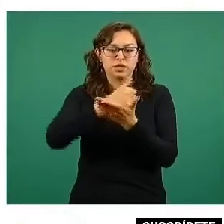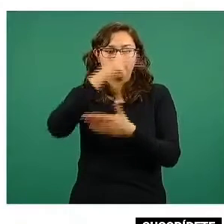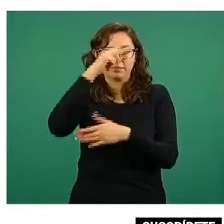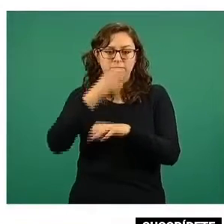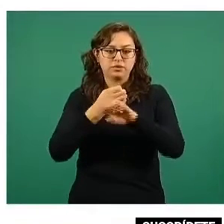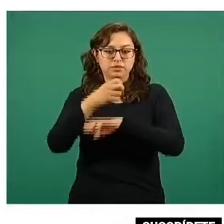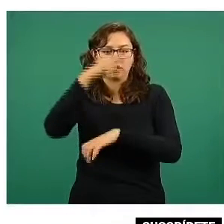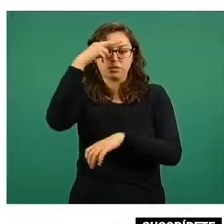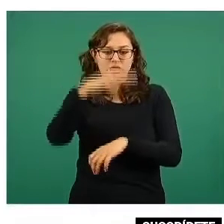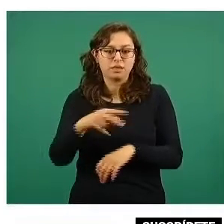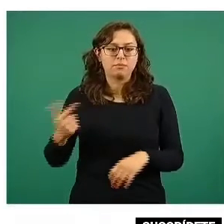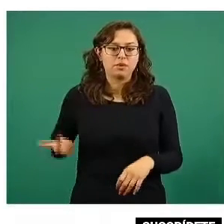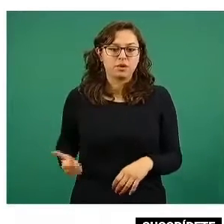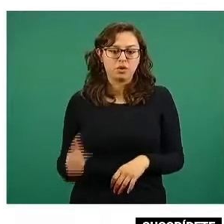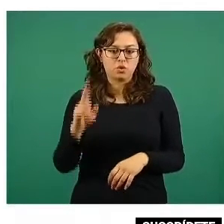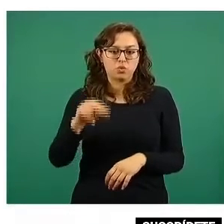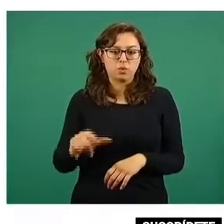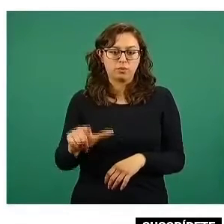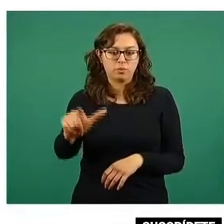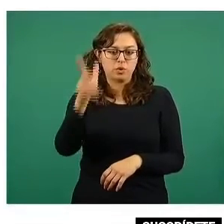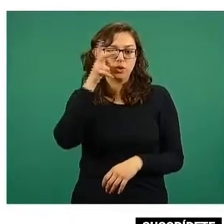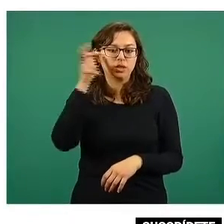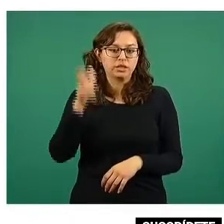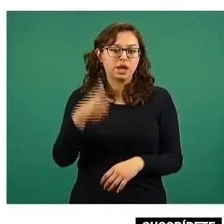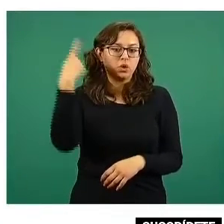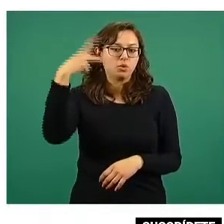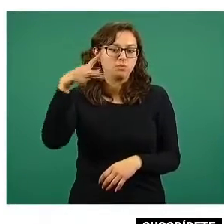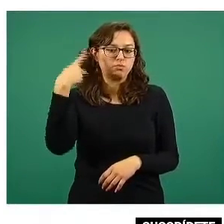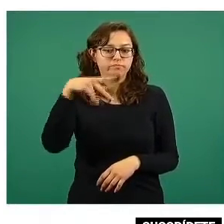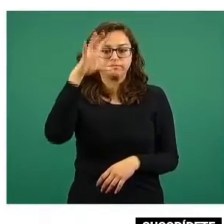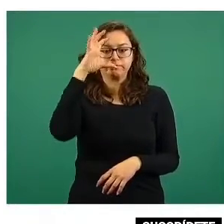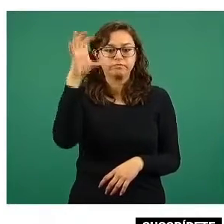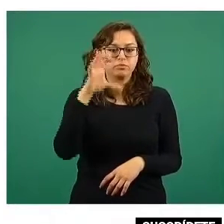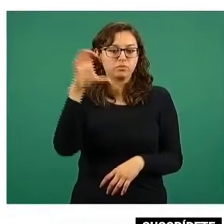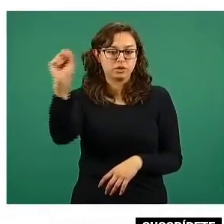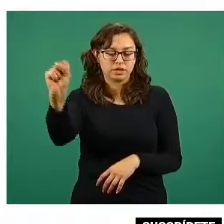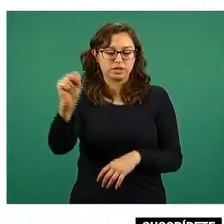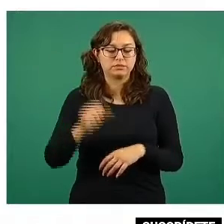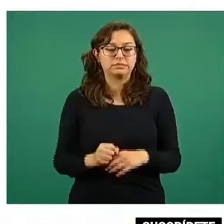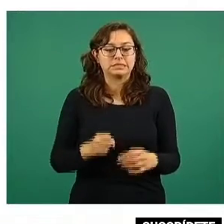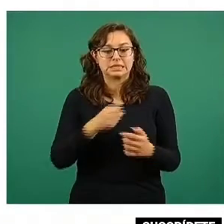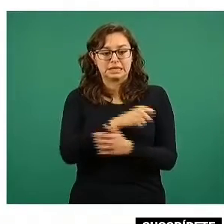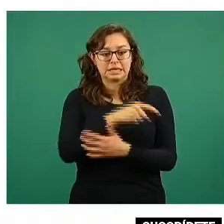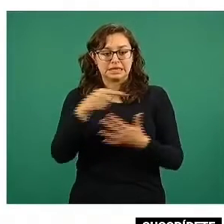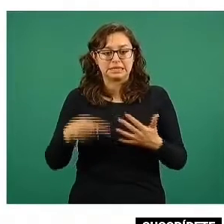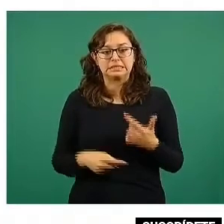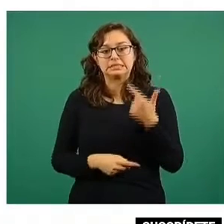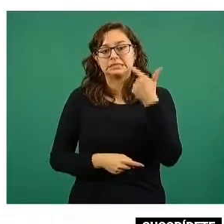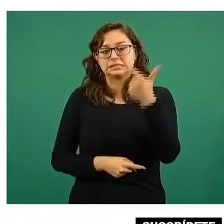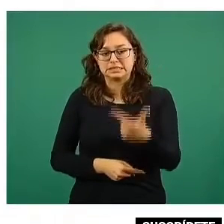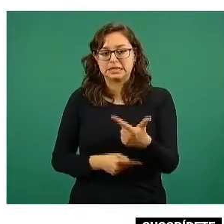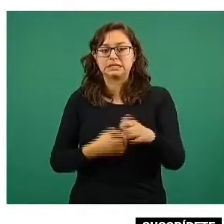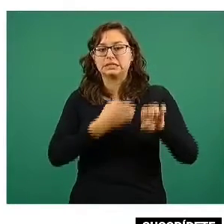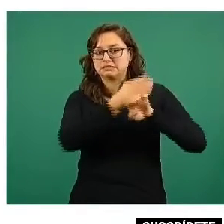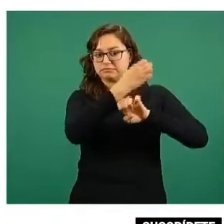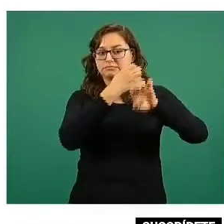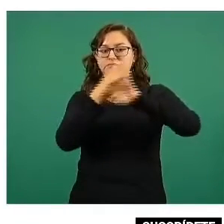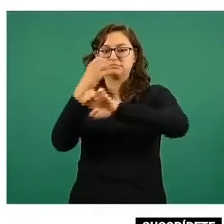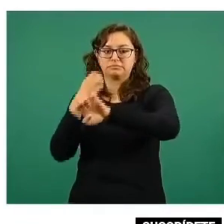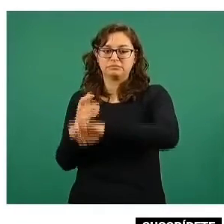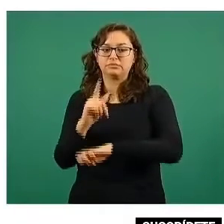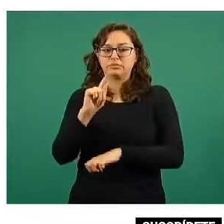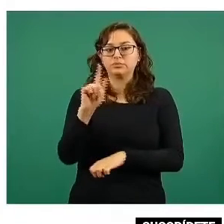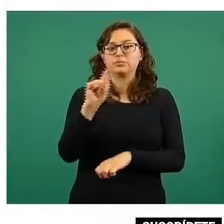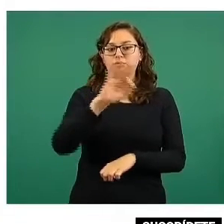México, Guanajuato, Nuevo León, Hidalgo, Puebla y Morelos. Son 7 entidades que tienen esta característica